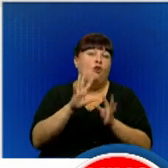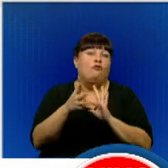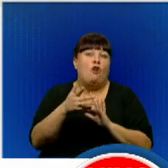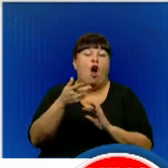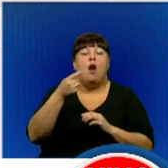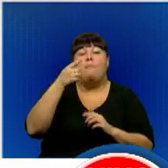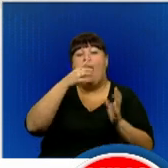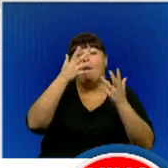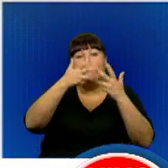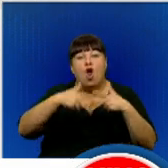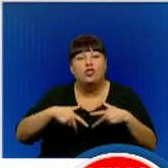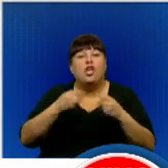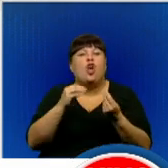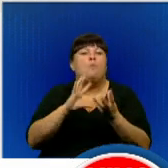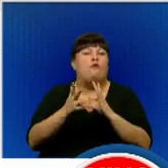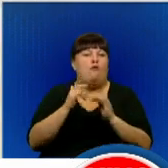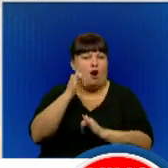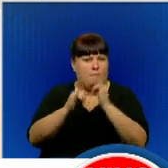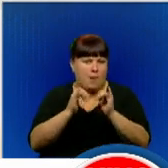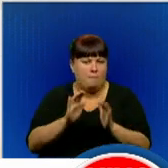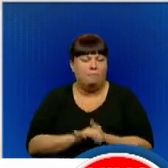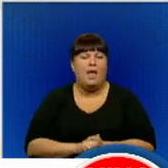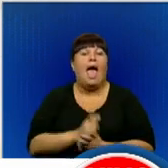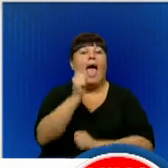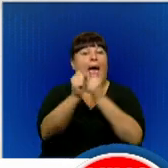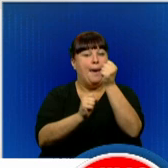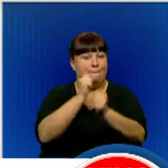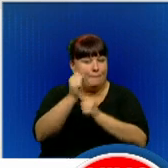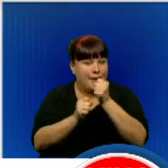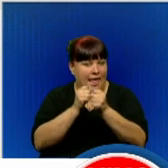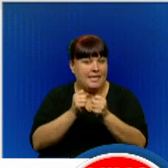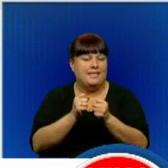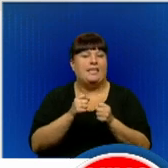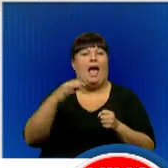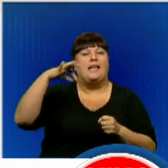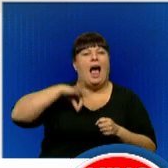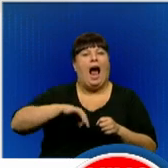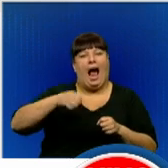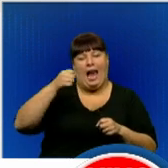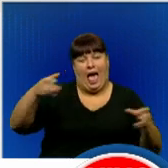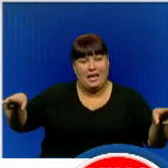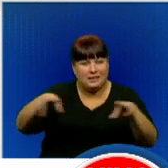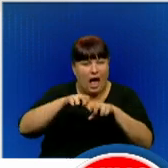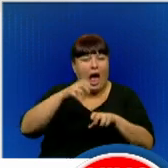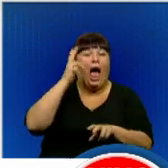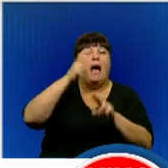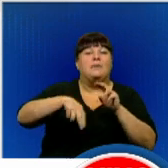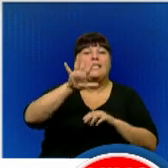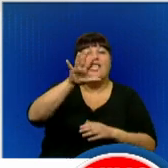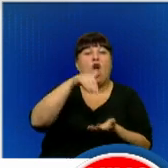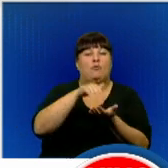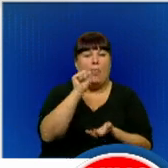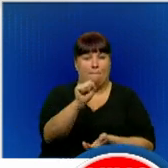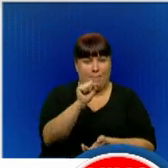finalmente el proyecto que de la siguiente manera las empresas que tienen una rentabilidad de hasta 5 millones de